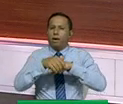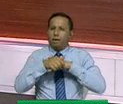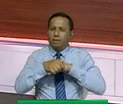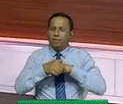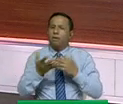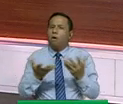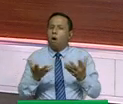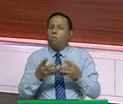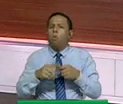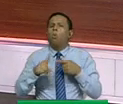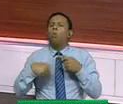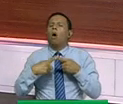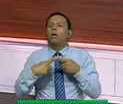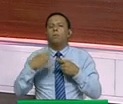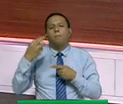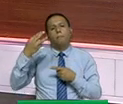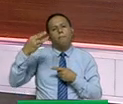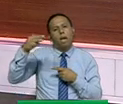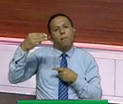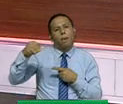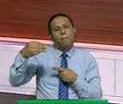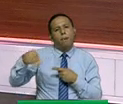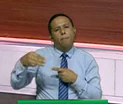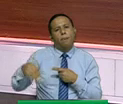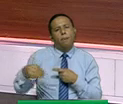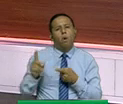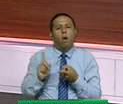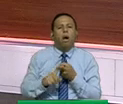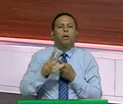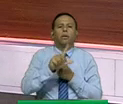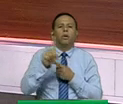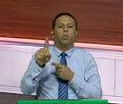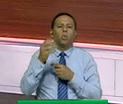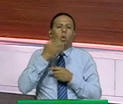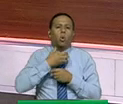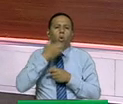cada miércoles hasta el 31 de agosto en el Estudio Pulso.